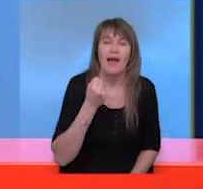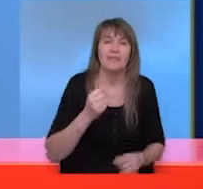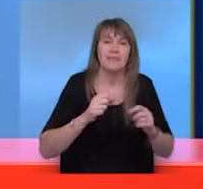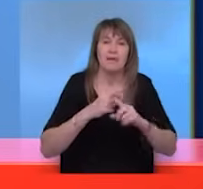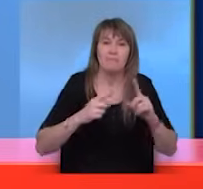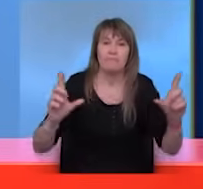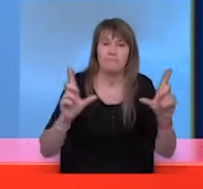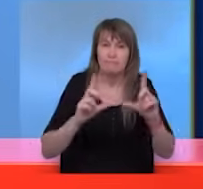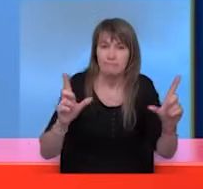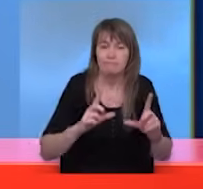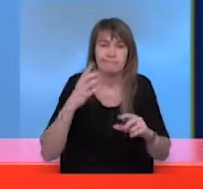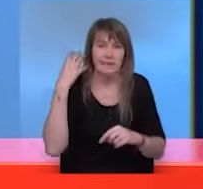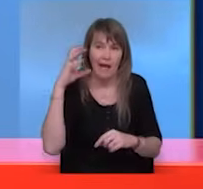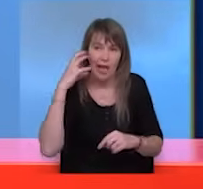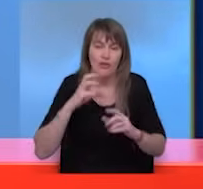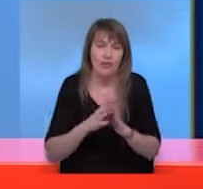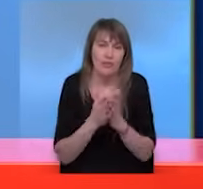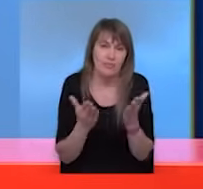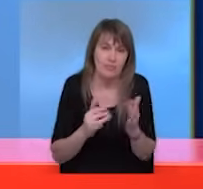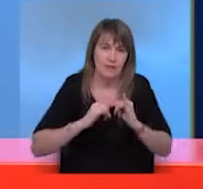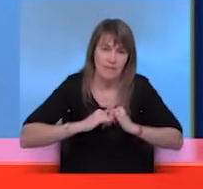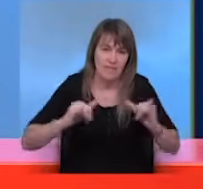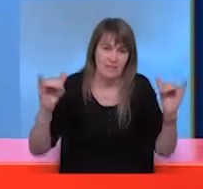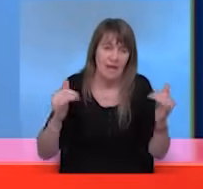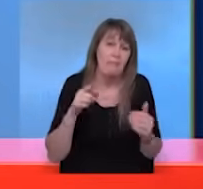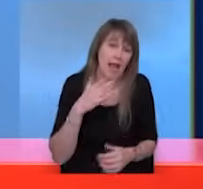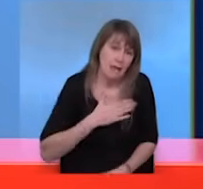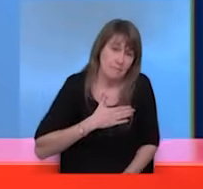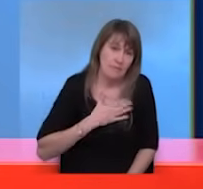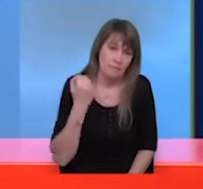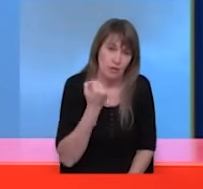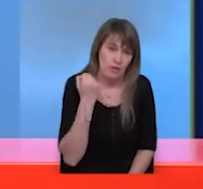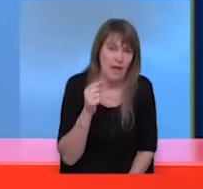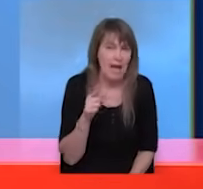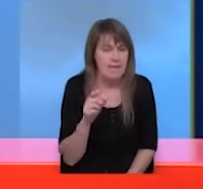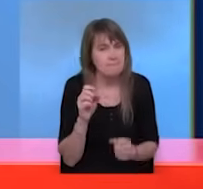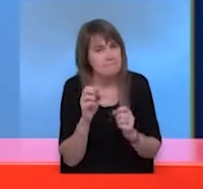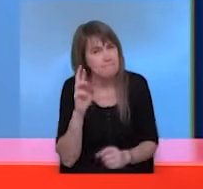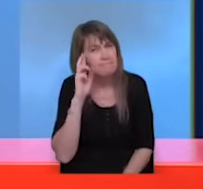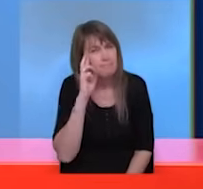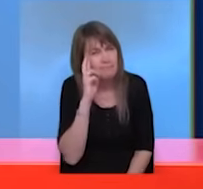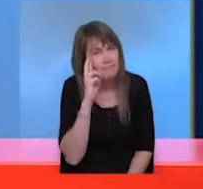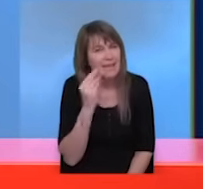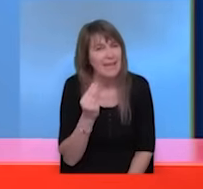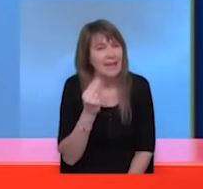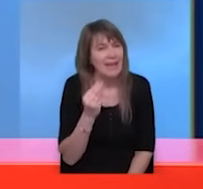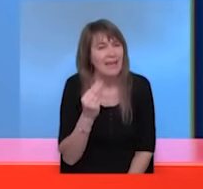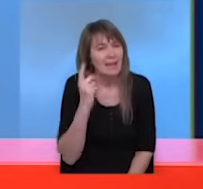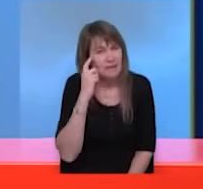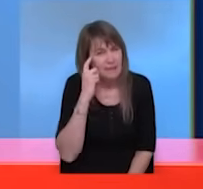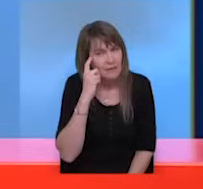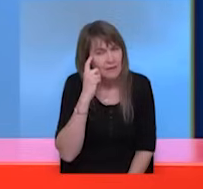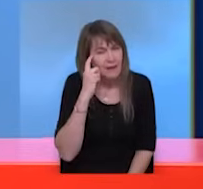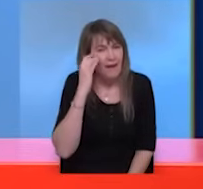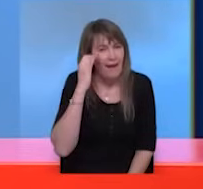comunicación eh nada a mí me me llama un poquito a la reflexión de saber que Bueno ahí sigue habiendo